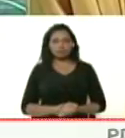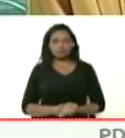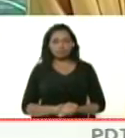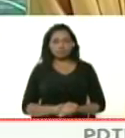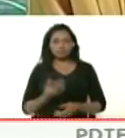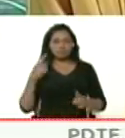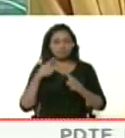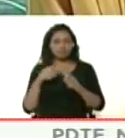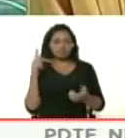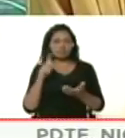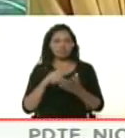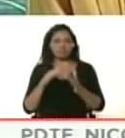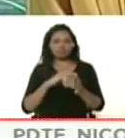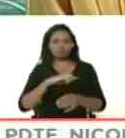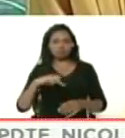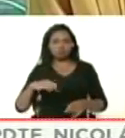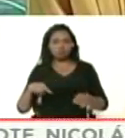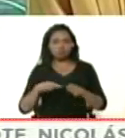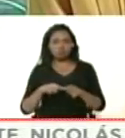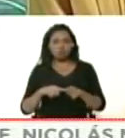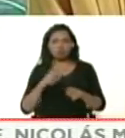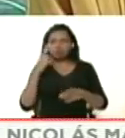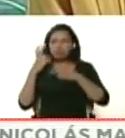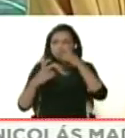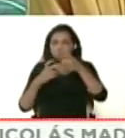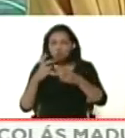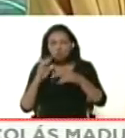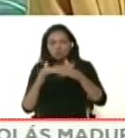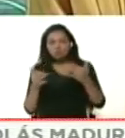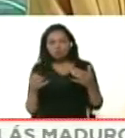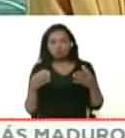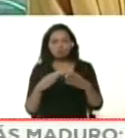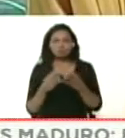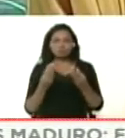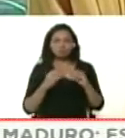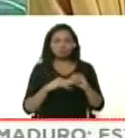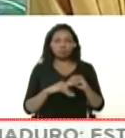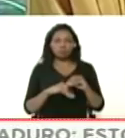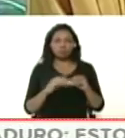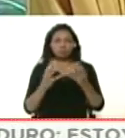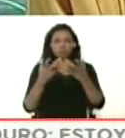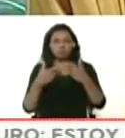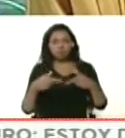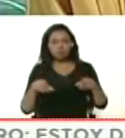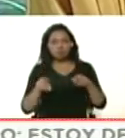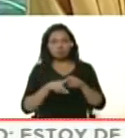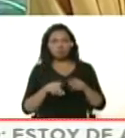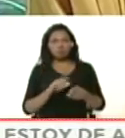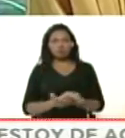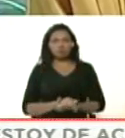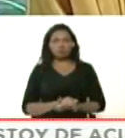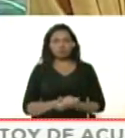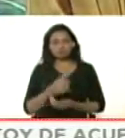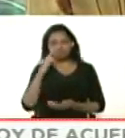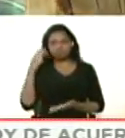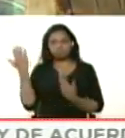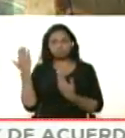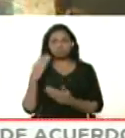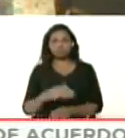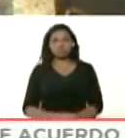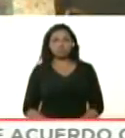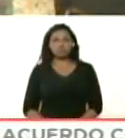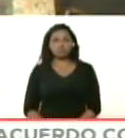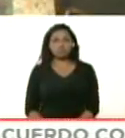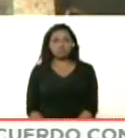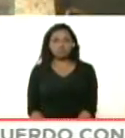vamos a participar de la inspección que están haciendo al complejo industrial Loma Brisa. Adelante, Marco.